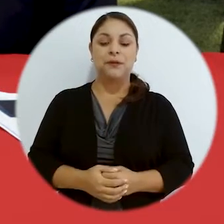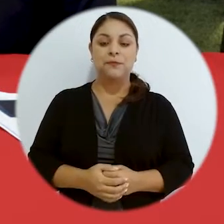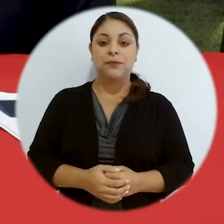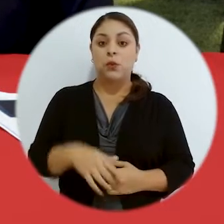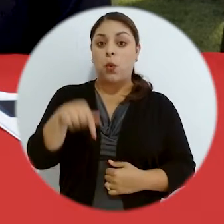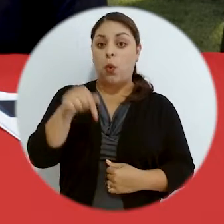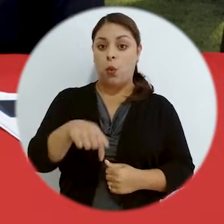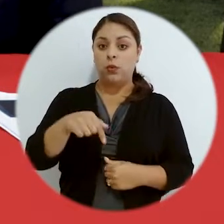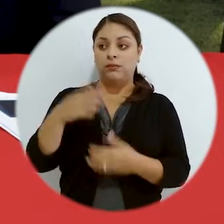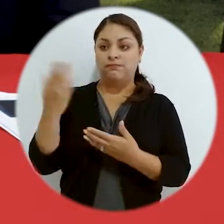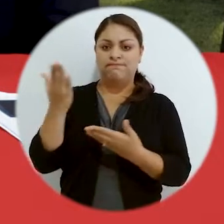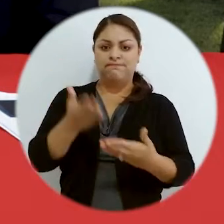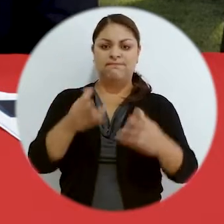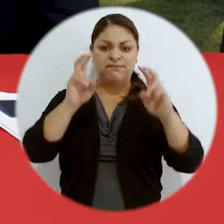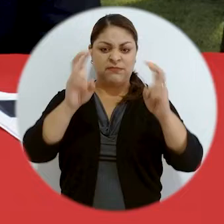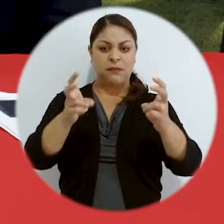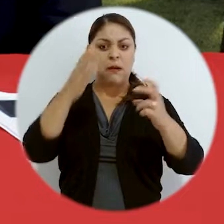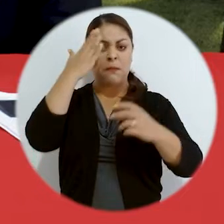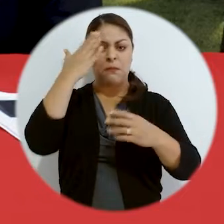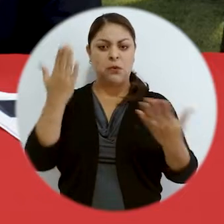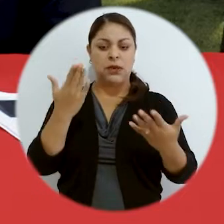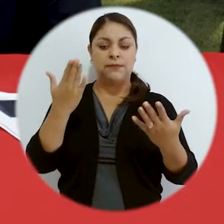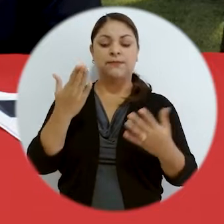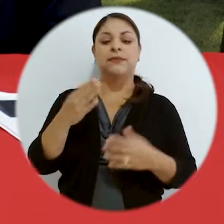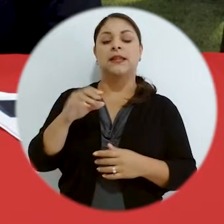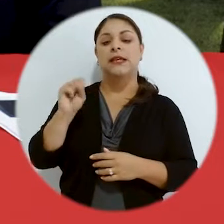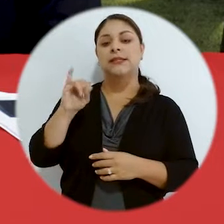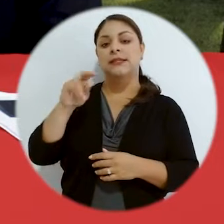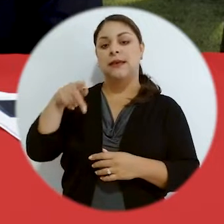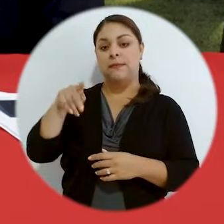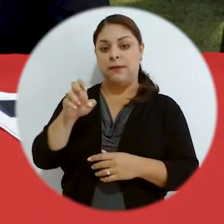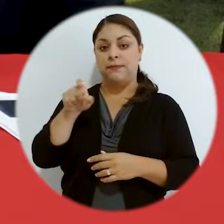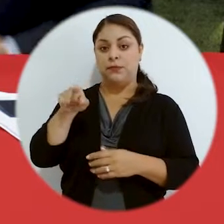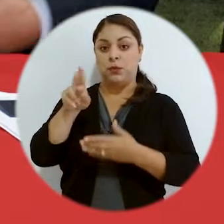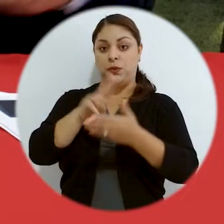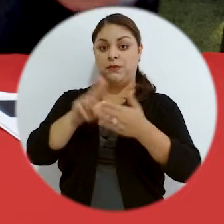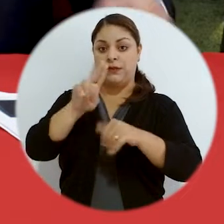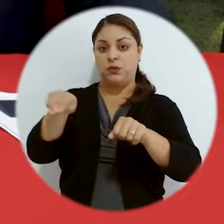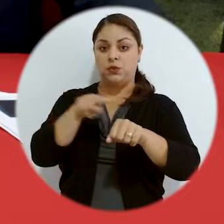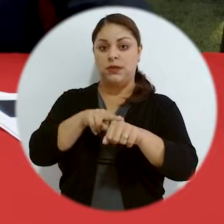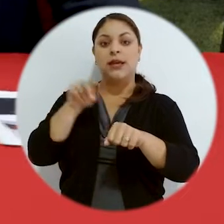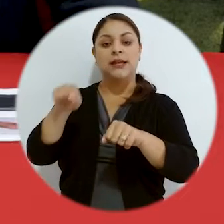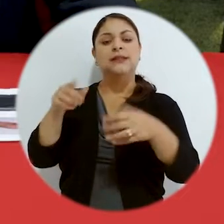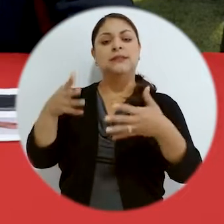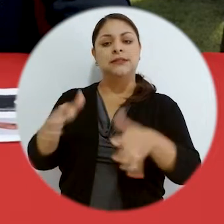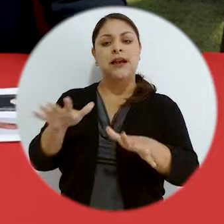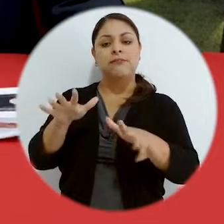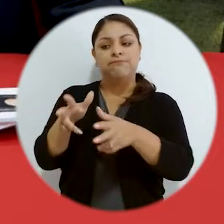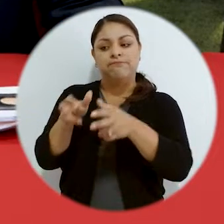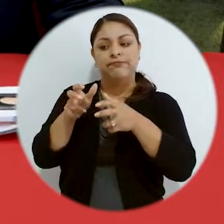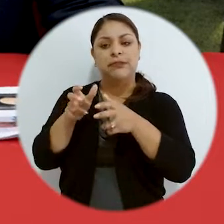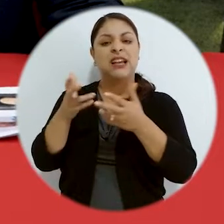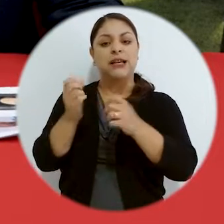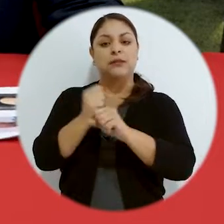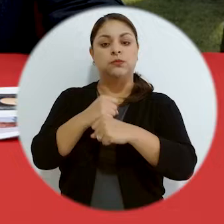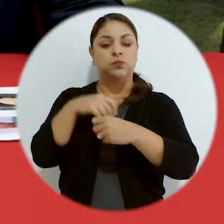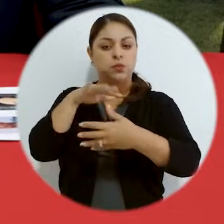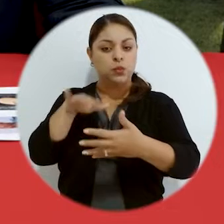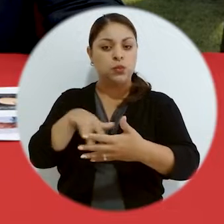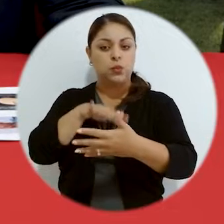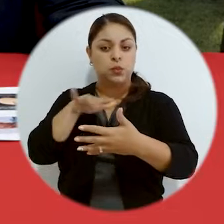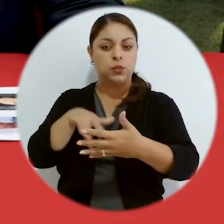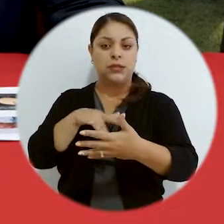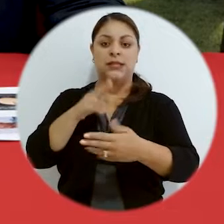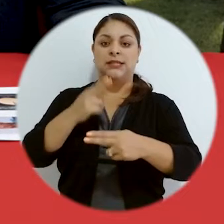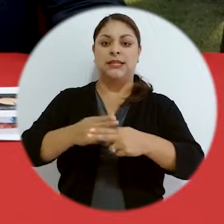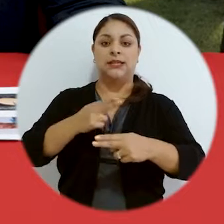traigo esto a colación justamente porque el CIMPE de la Universidad Nacional viene sacando un estudio sumamente importante,